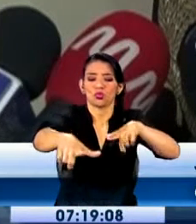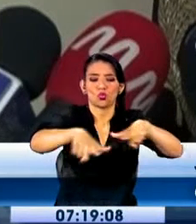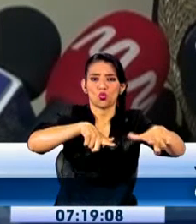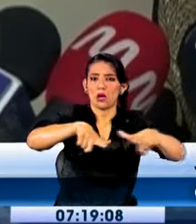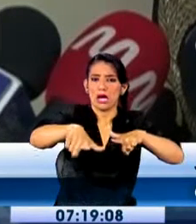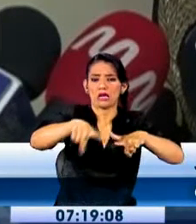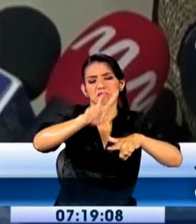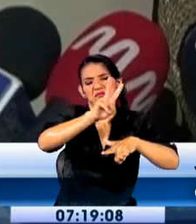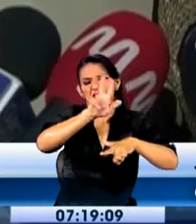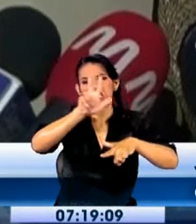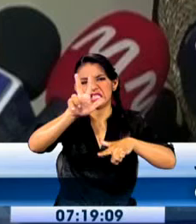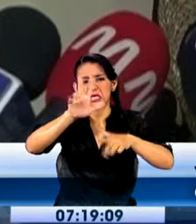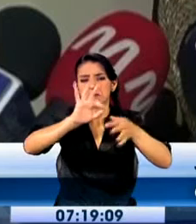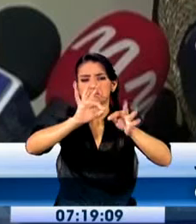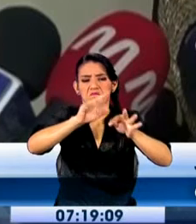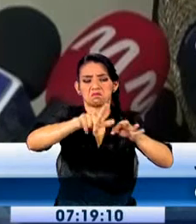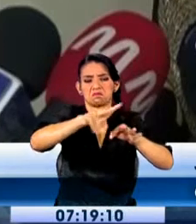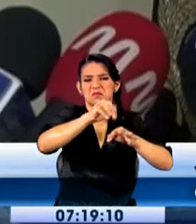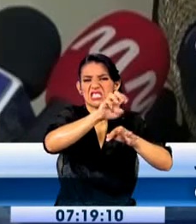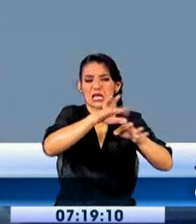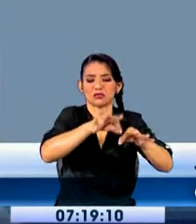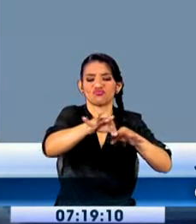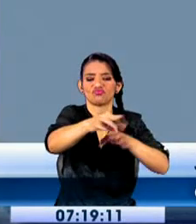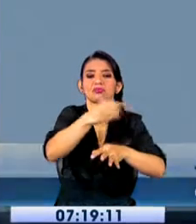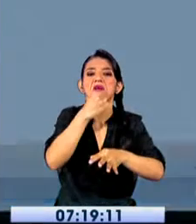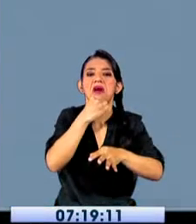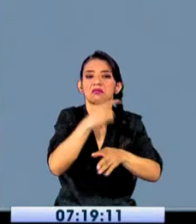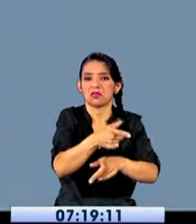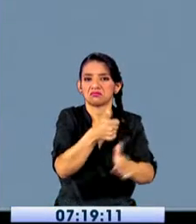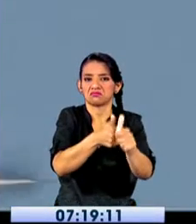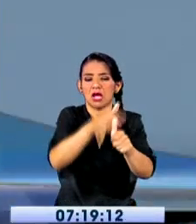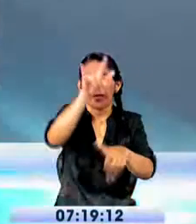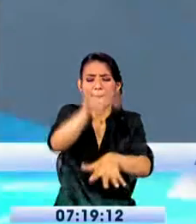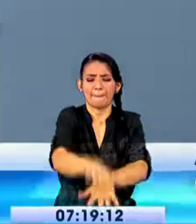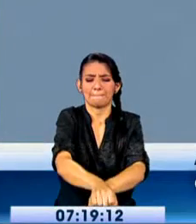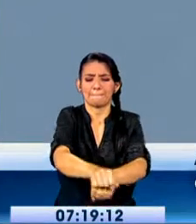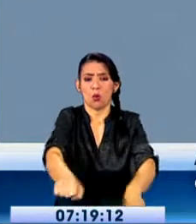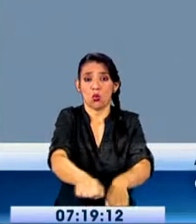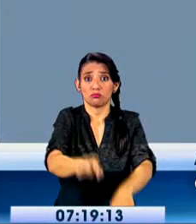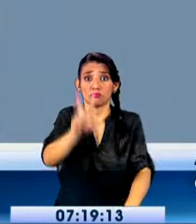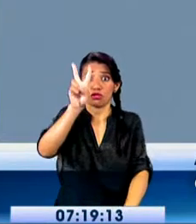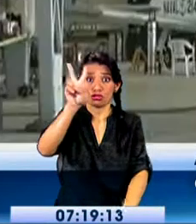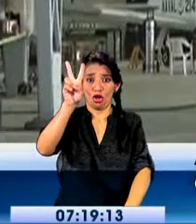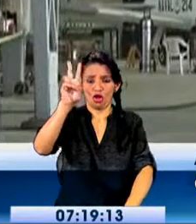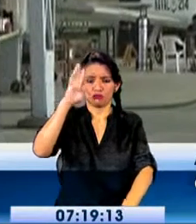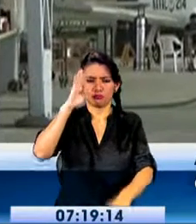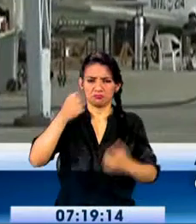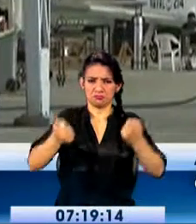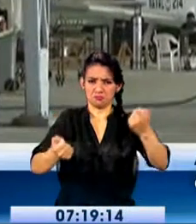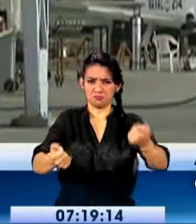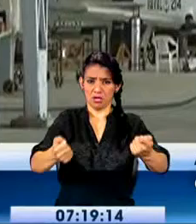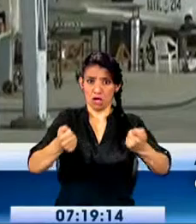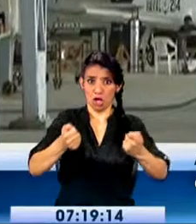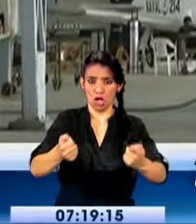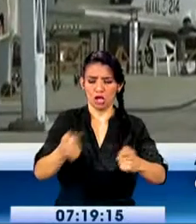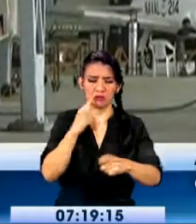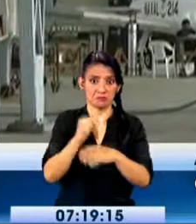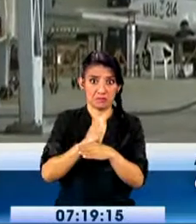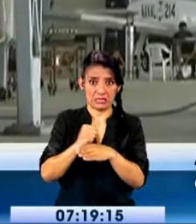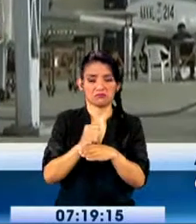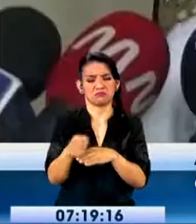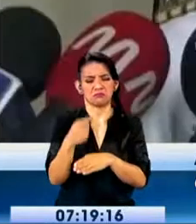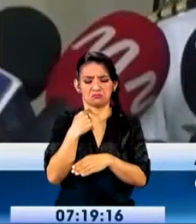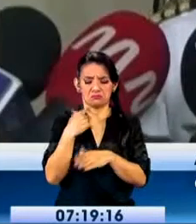23 millas de la punta de Manta. Los dos pilotos que realizaban maniobras de entrenamiento para instructores de vuelo